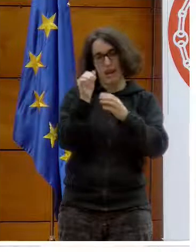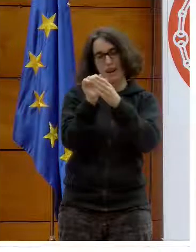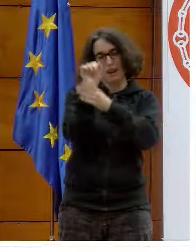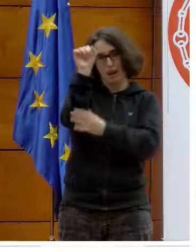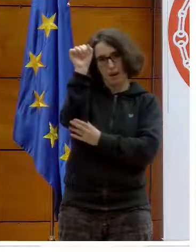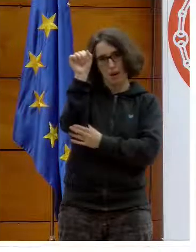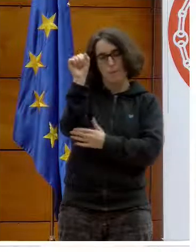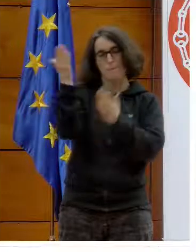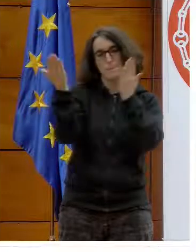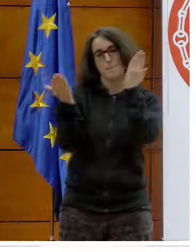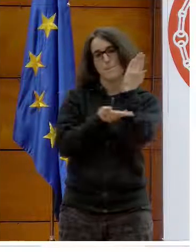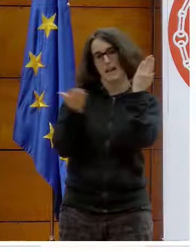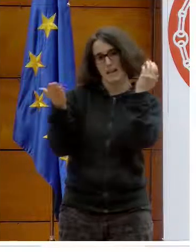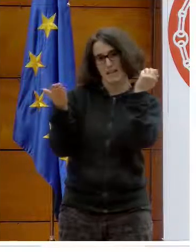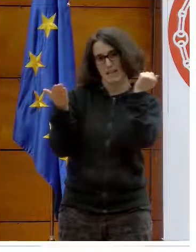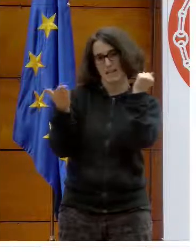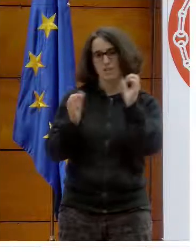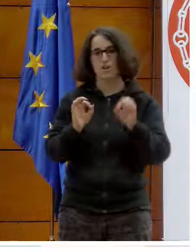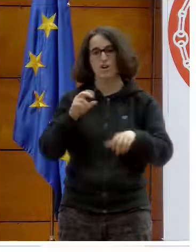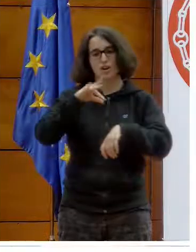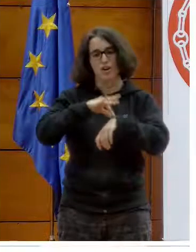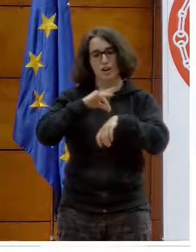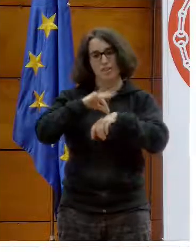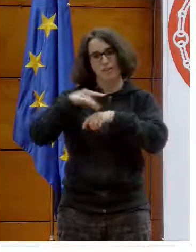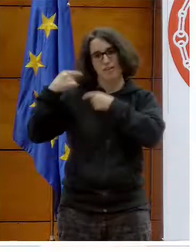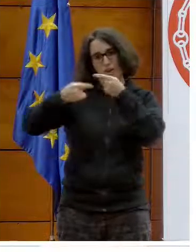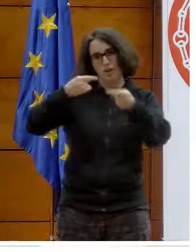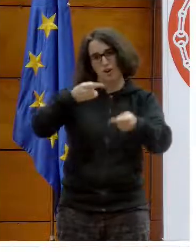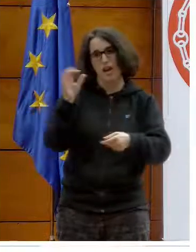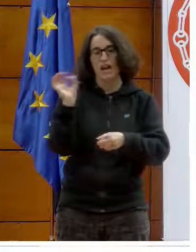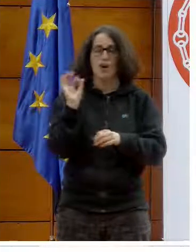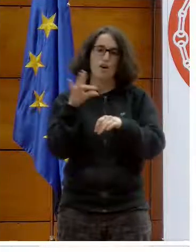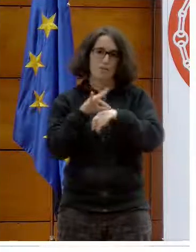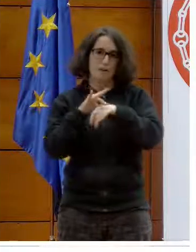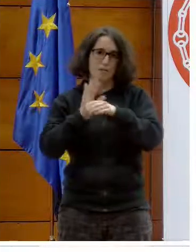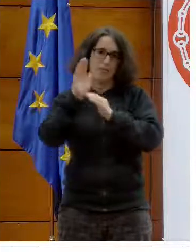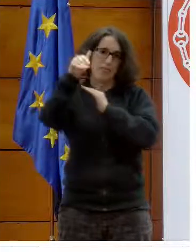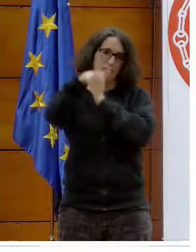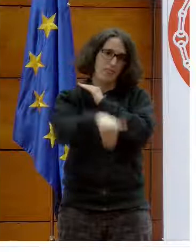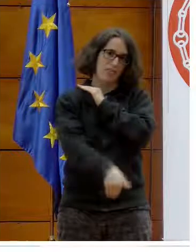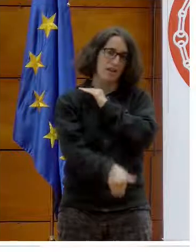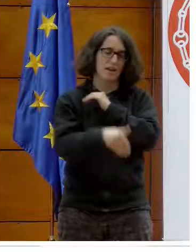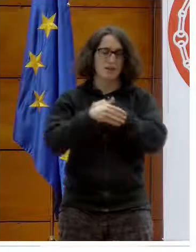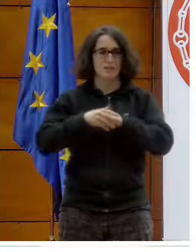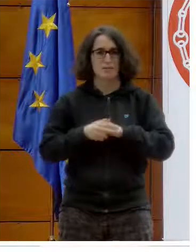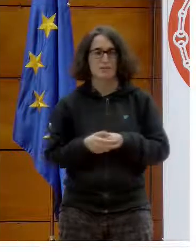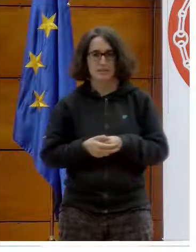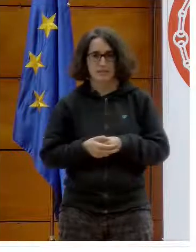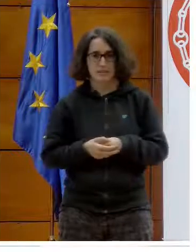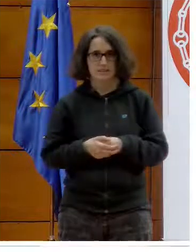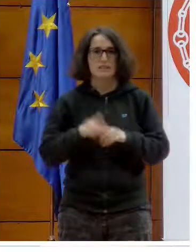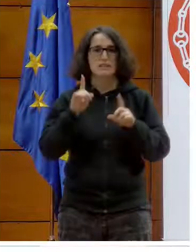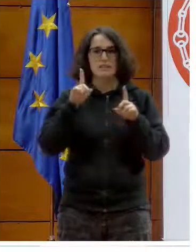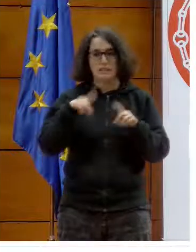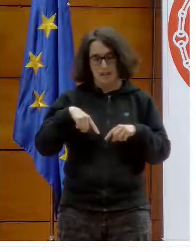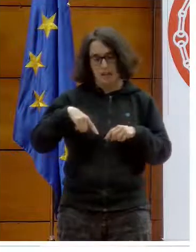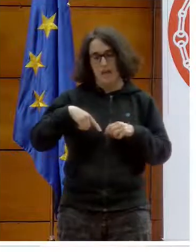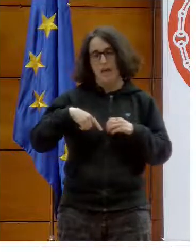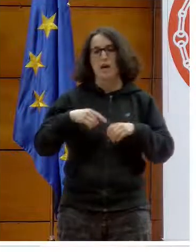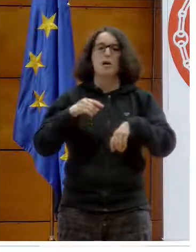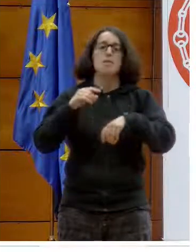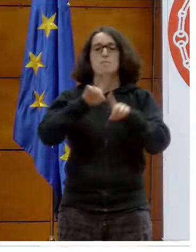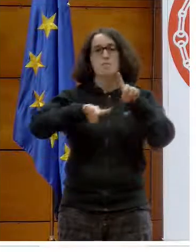cerebral, en algunas enfermedades raras congénitas o enfermedades degenerativas. Y también en algunas otras patologías no neurológicas, como